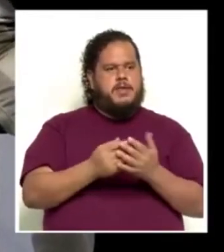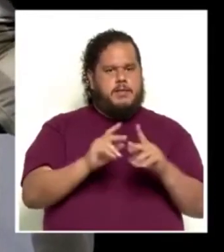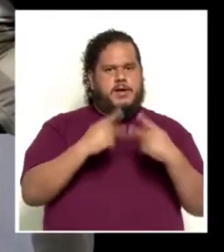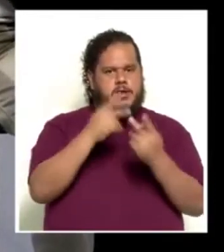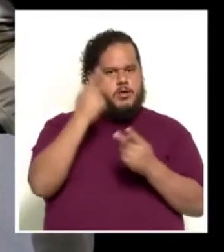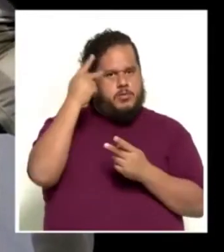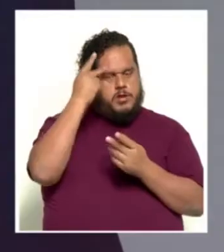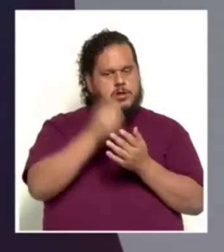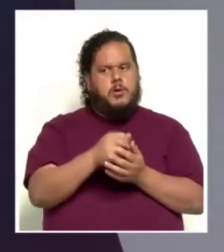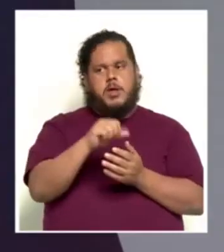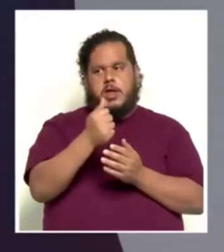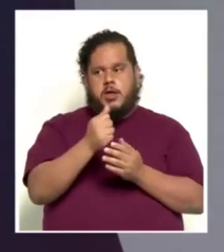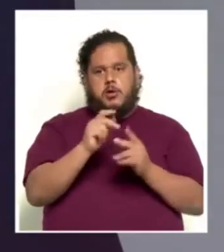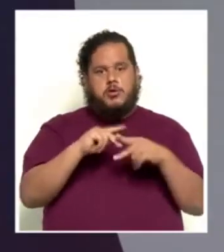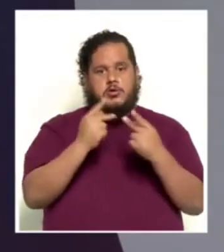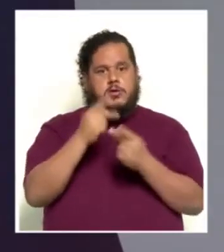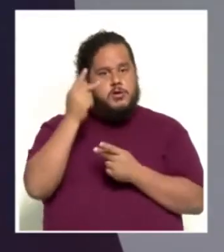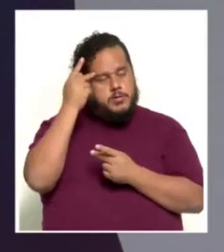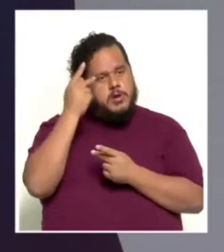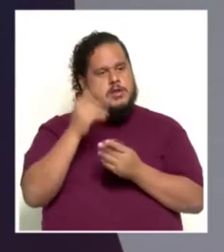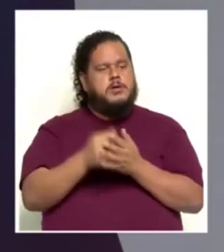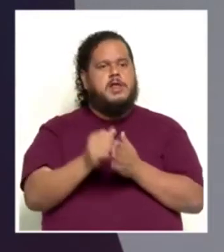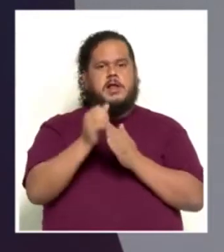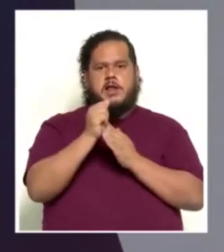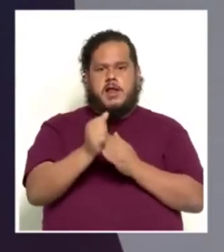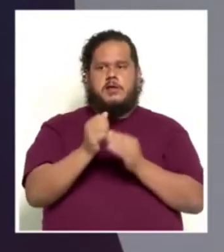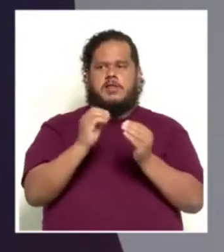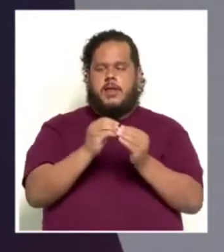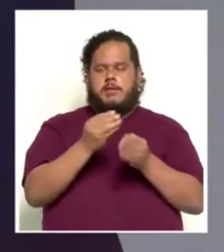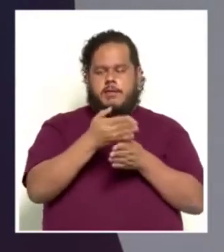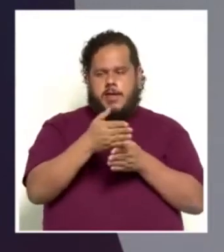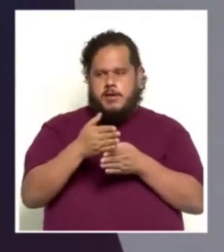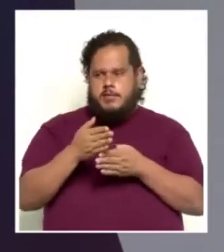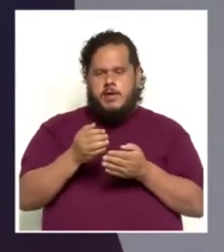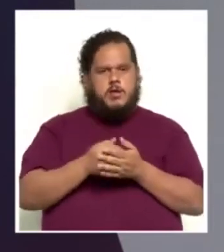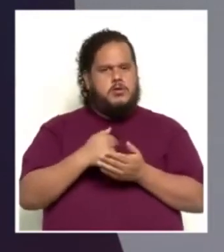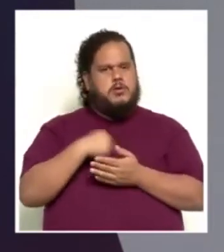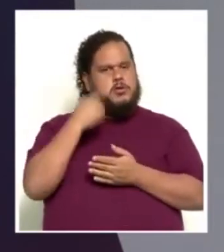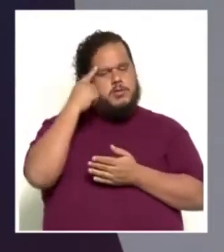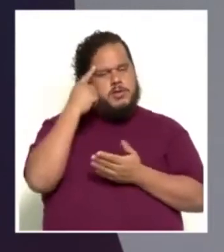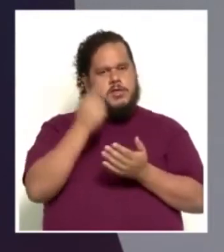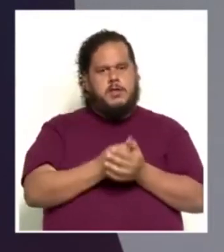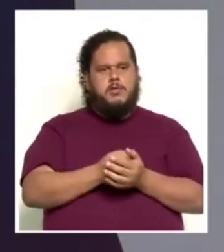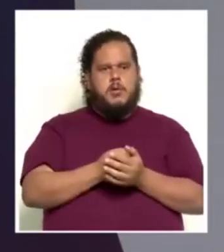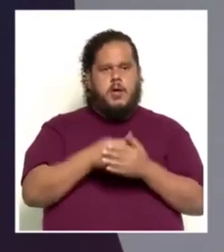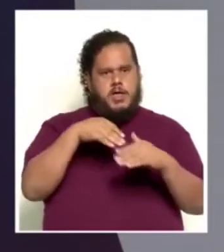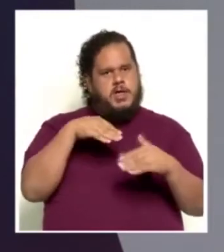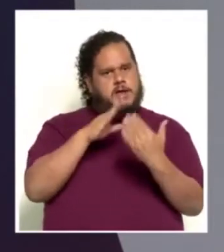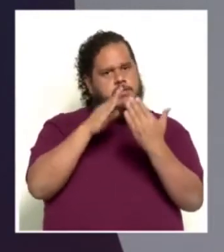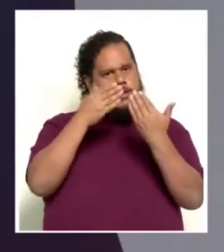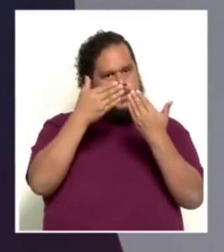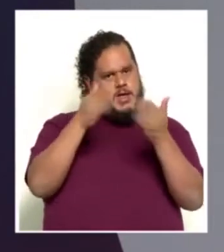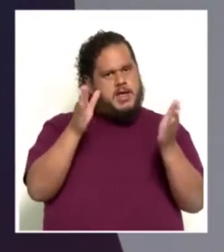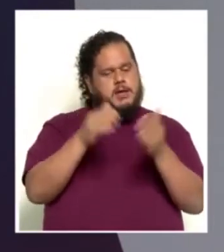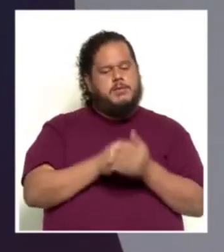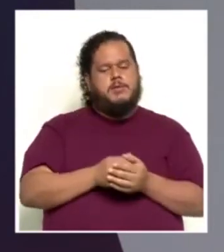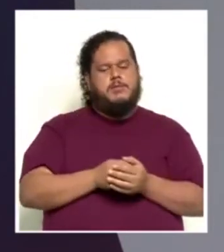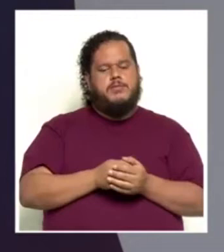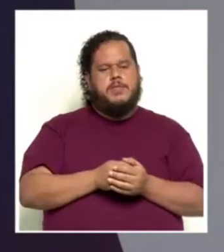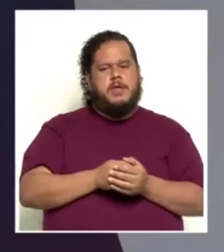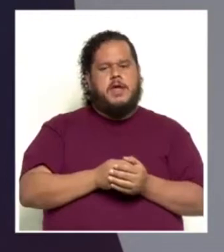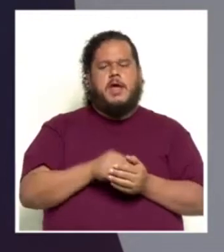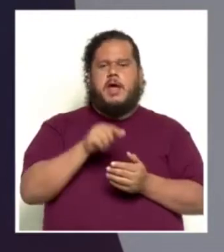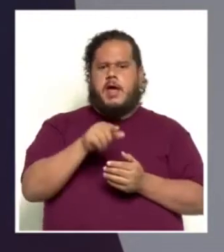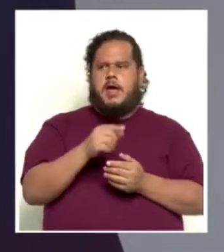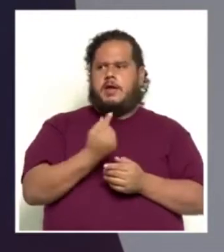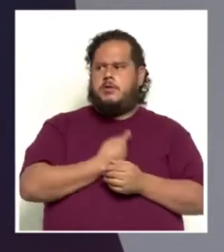el liderazgo está más difuso, más repartido. Estoy pensando en la fracción del Frente Amplio. Ahí uno